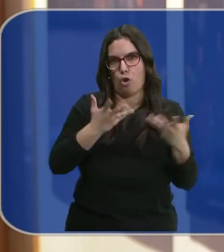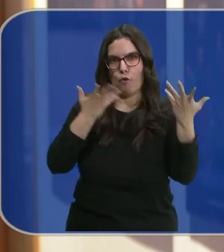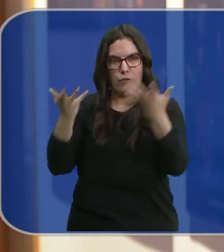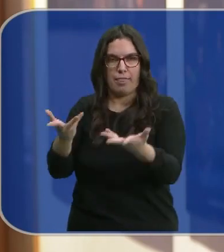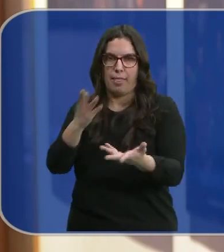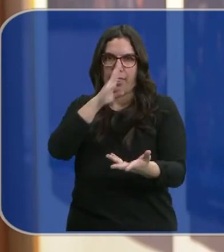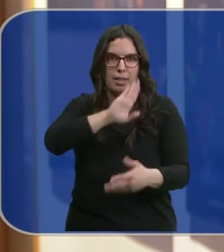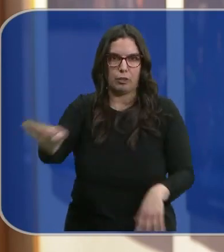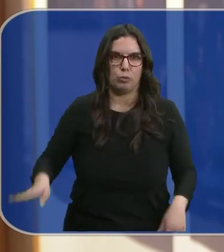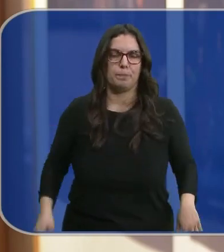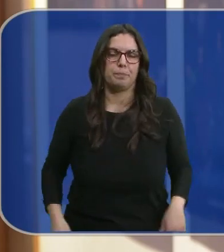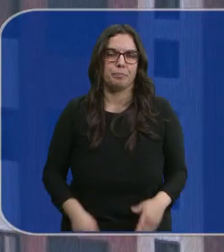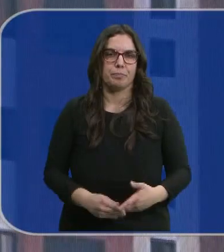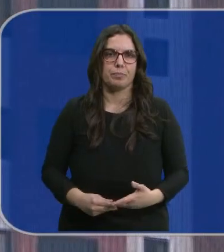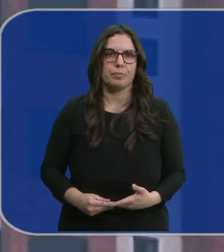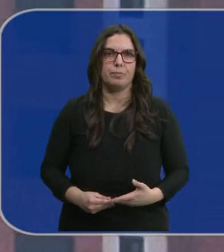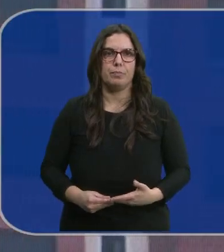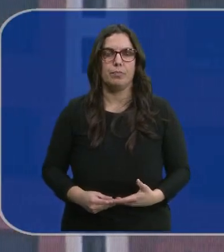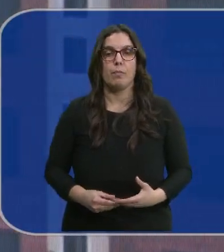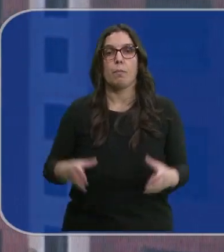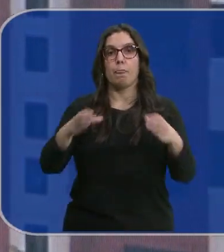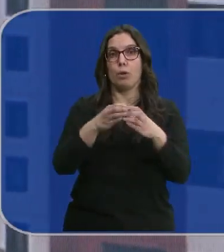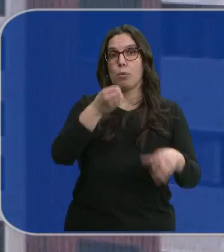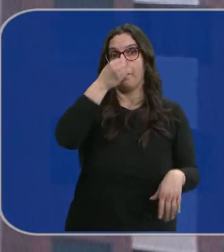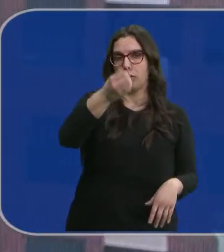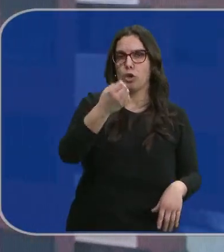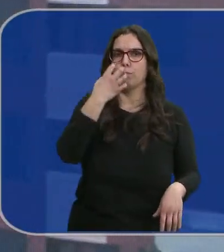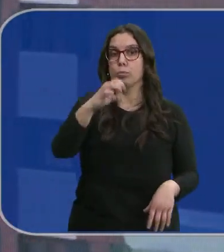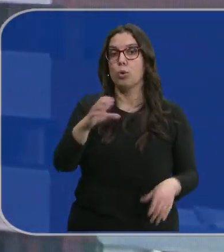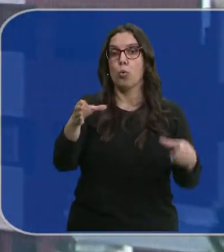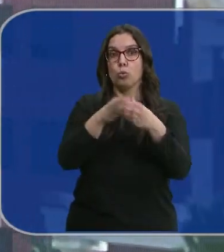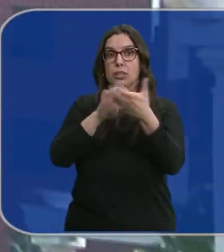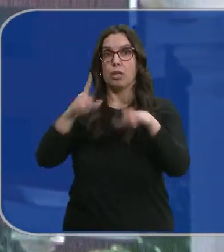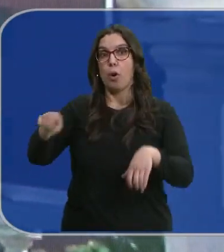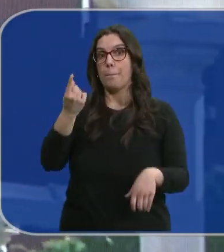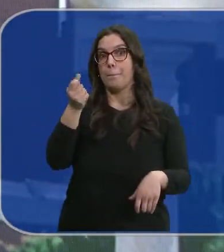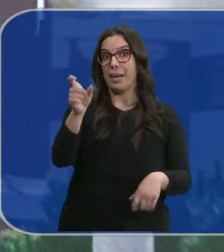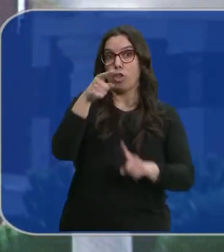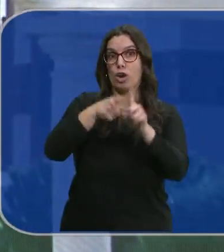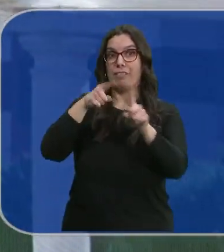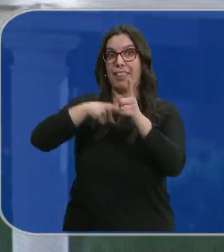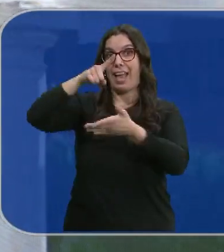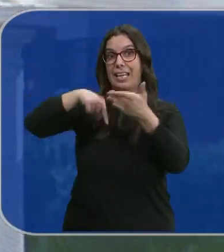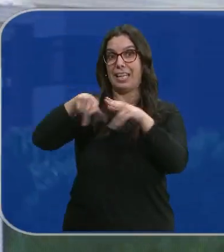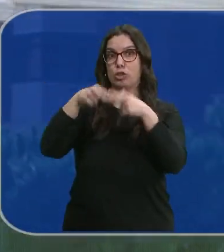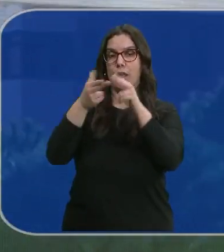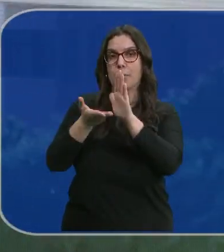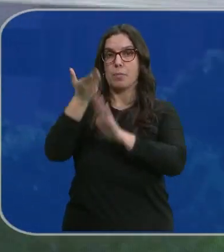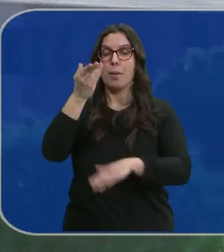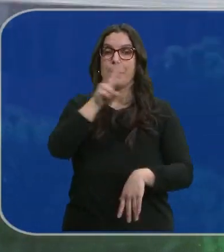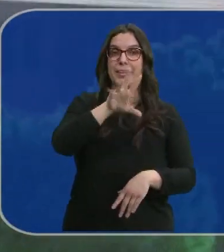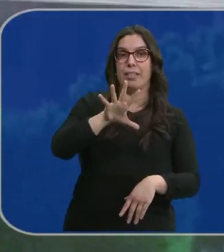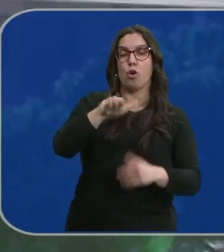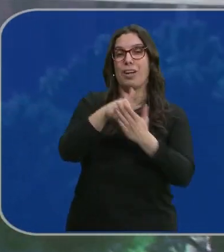ofrece esa información. El Partido Socialista ha denunciado que la Junta sube los precios de referencia del alquiler social entre